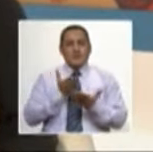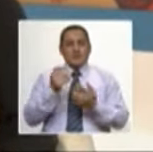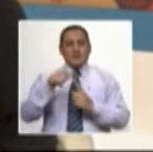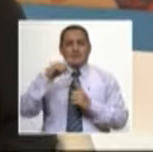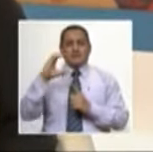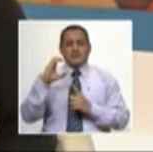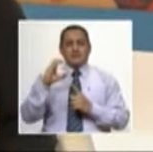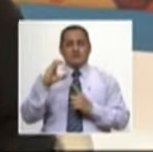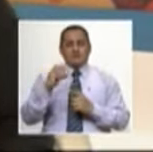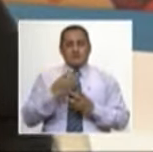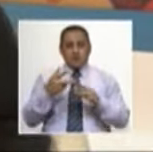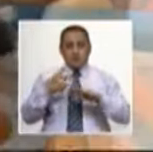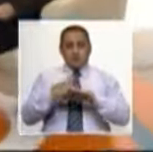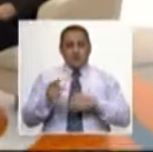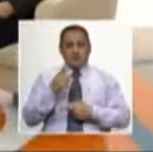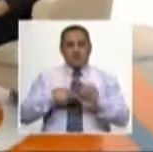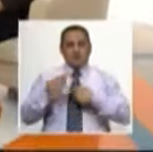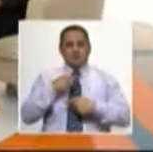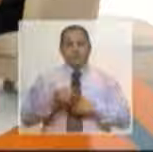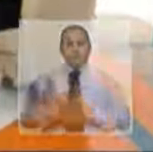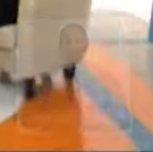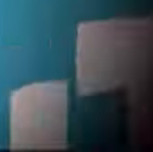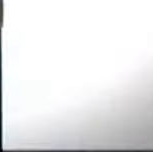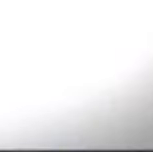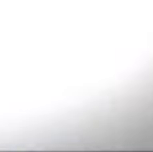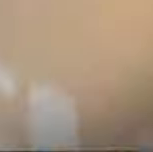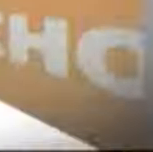Tribunal Constitucional. Pausa y regresamos.